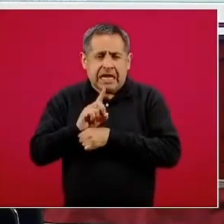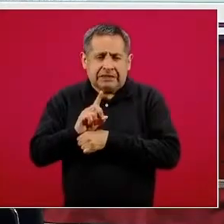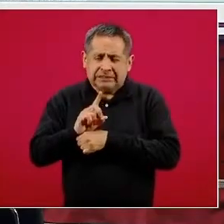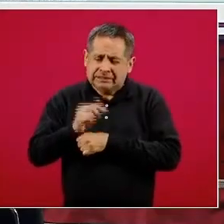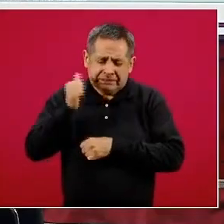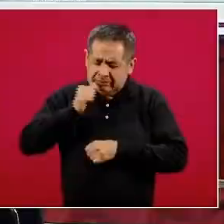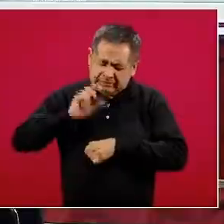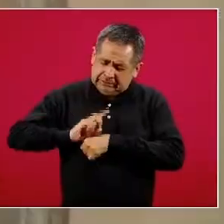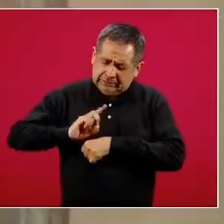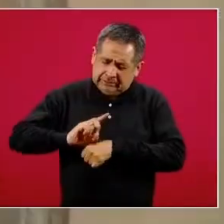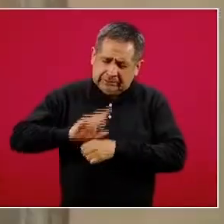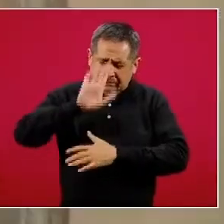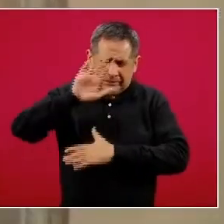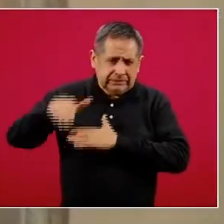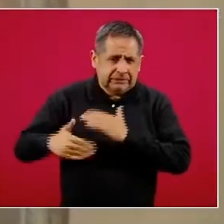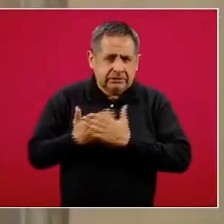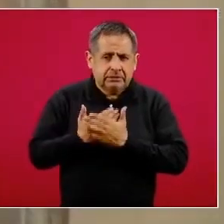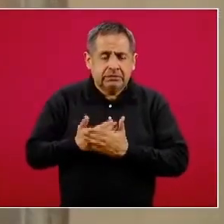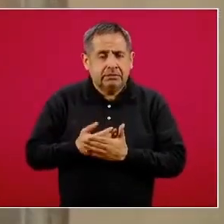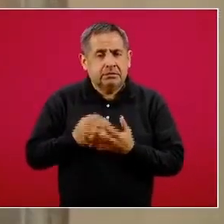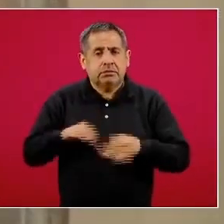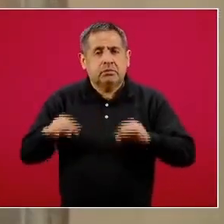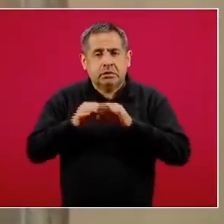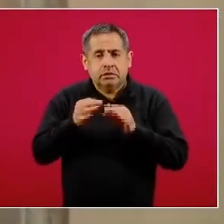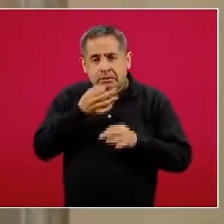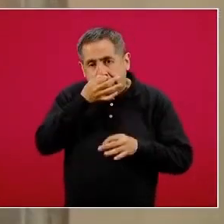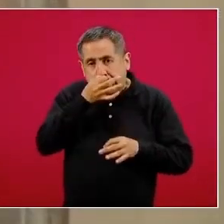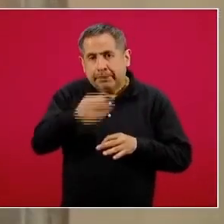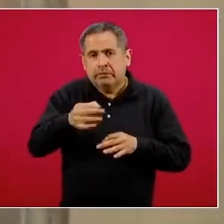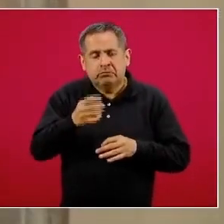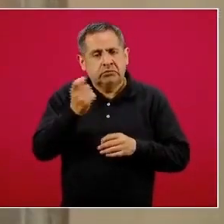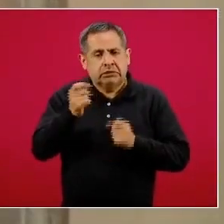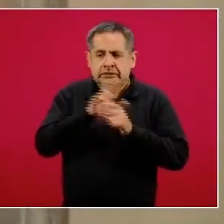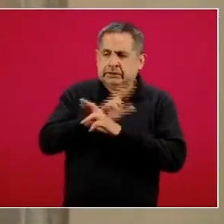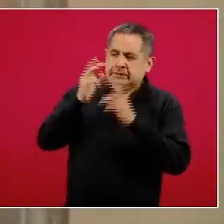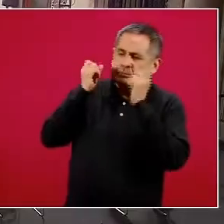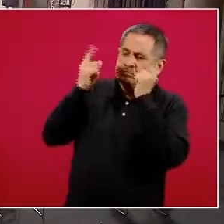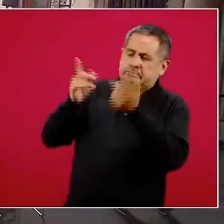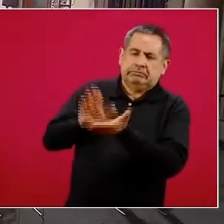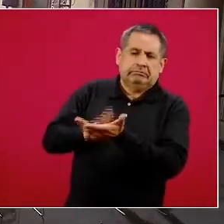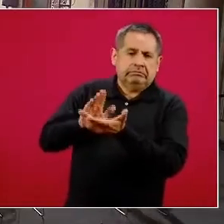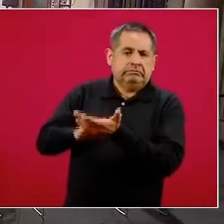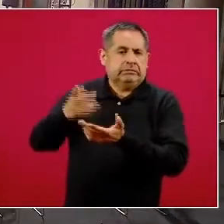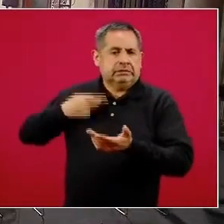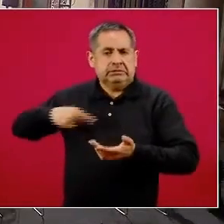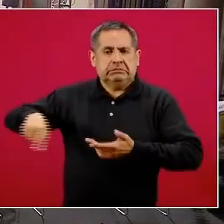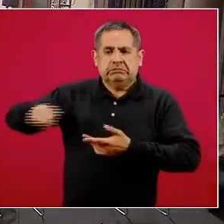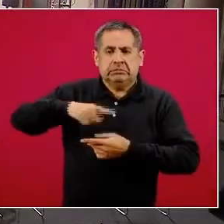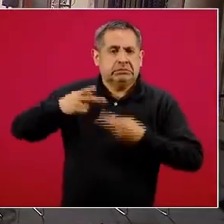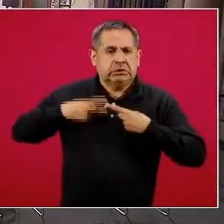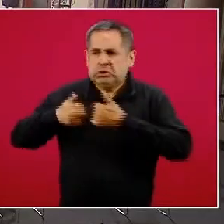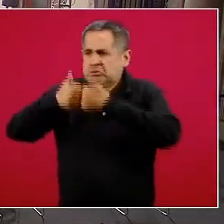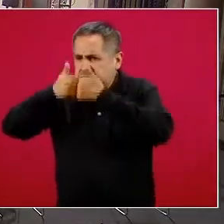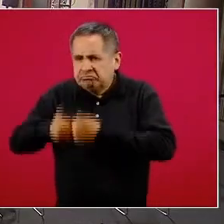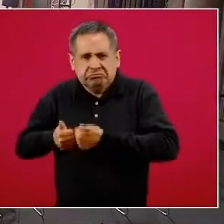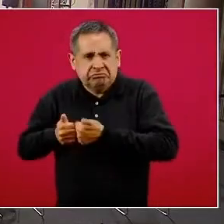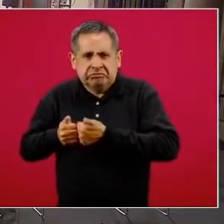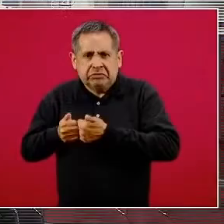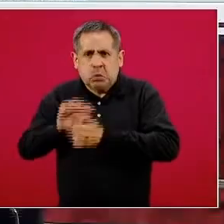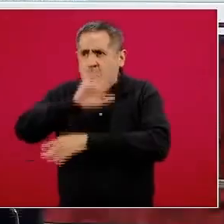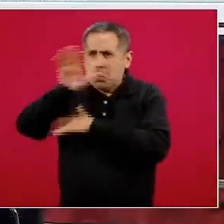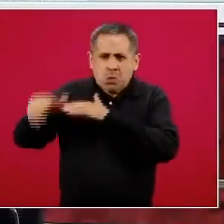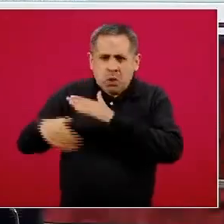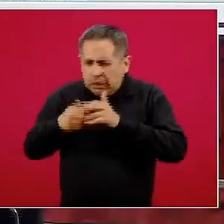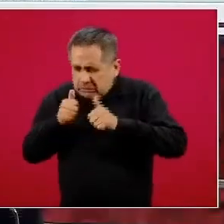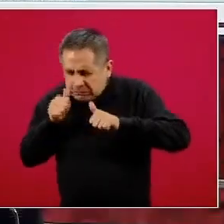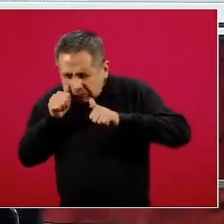pues me gustaría precisamente pues dar el reconocimiento que merece la residencia en epidemiología en este momento,